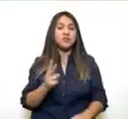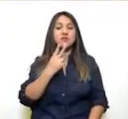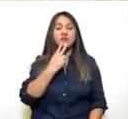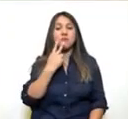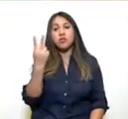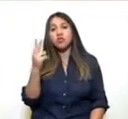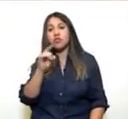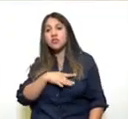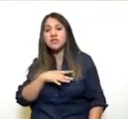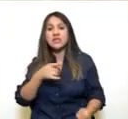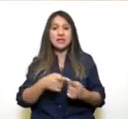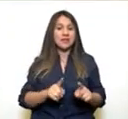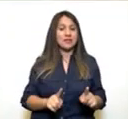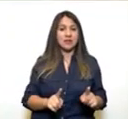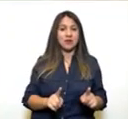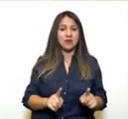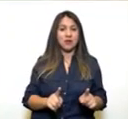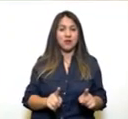distintos